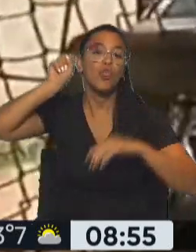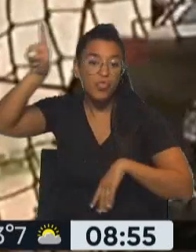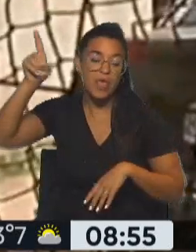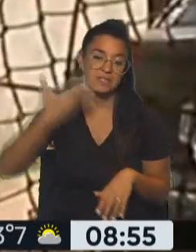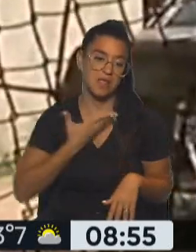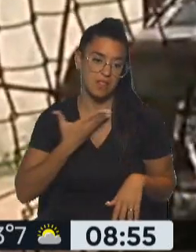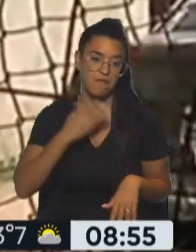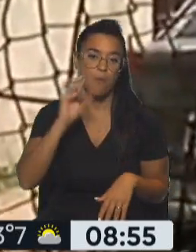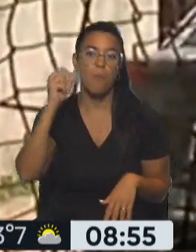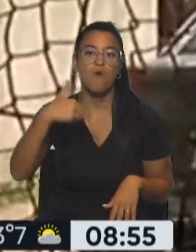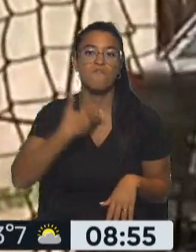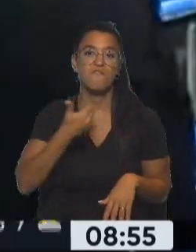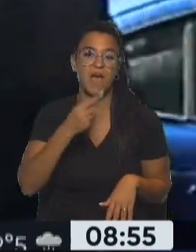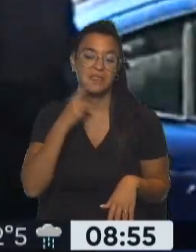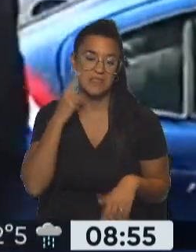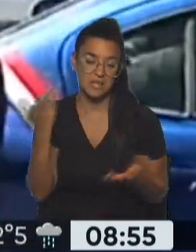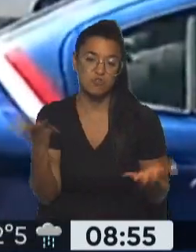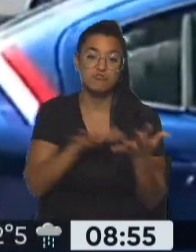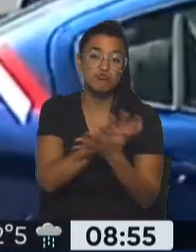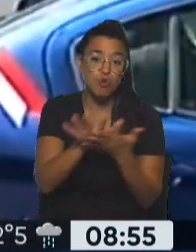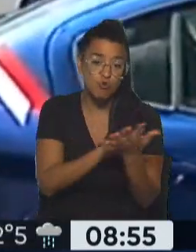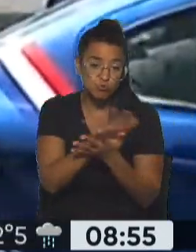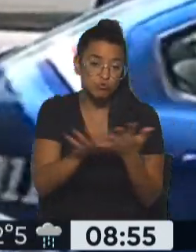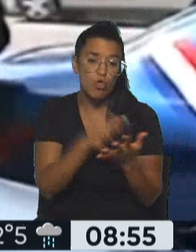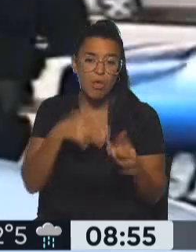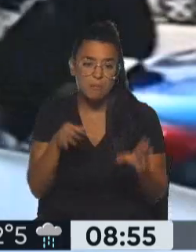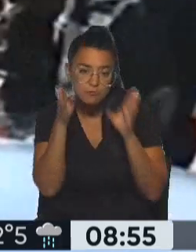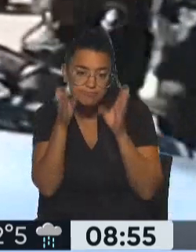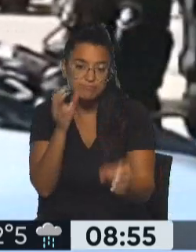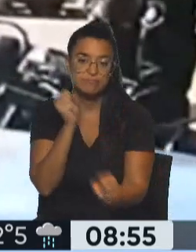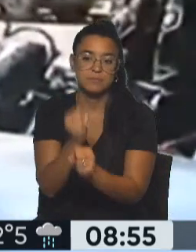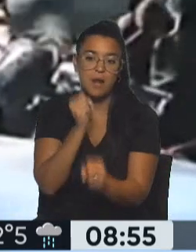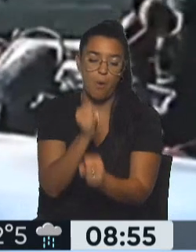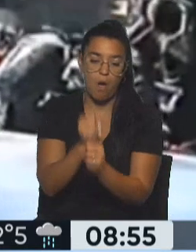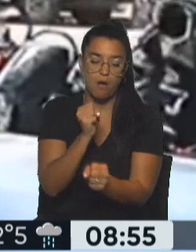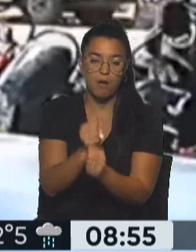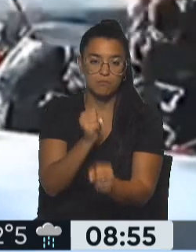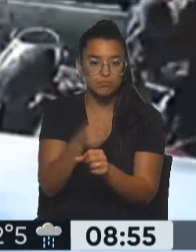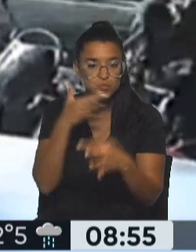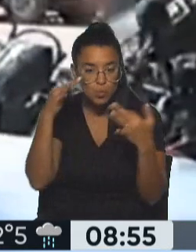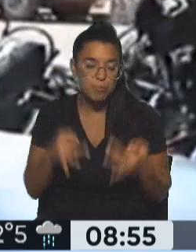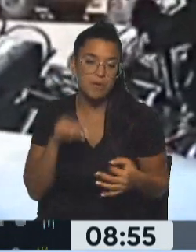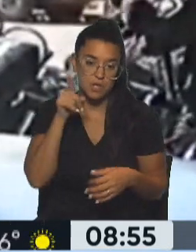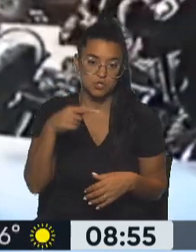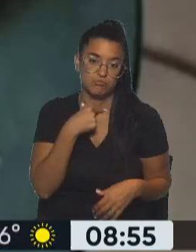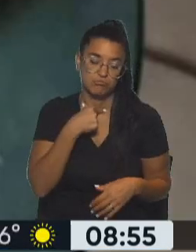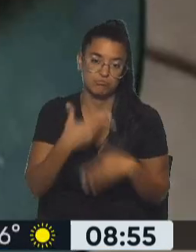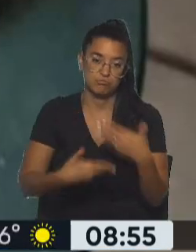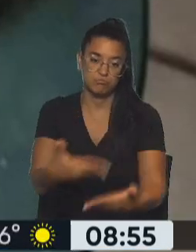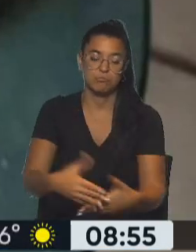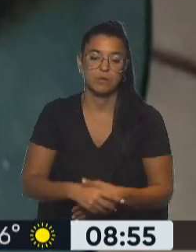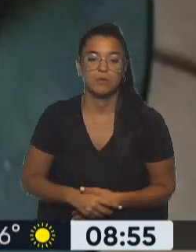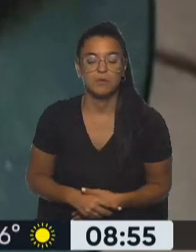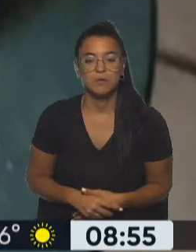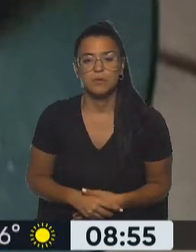Entonces las soluciones son las que hay que dedicarse a trabajarlas y hacerlas cumplir, y eso estamos pensando. El ministro se vio